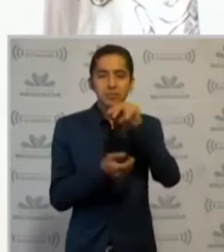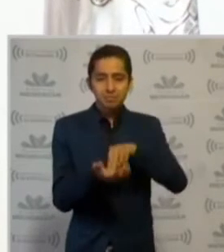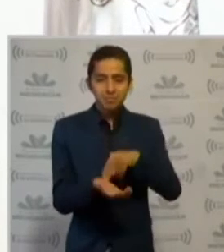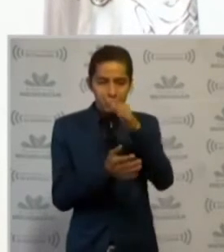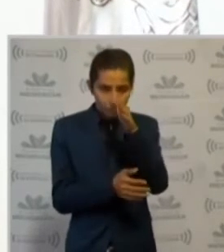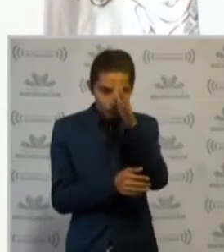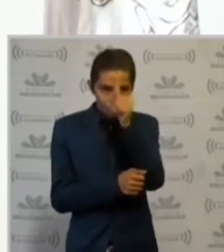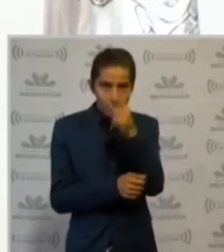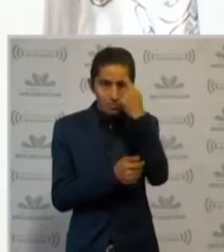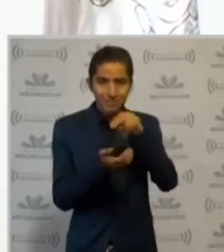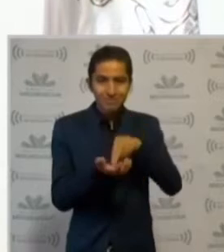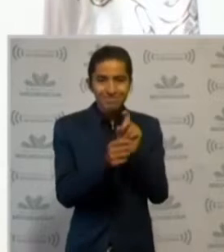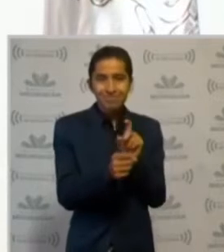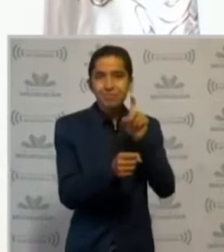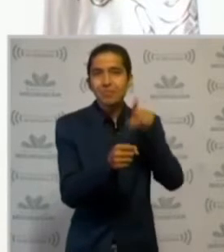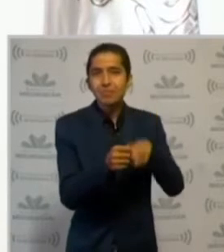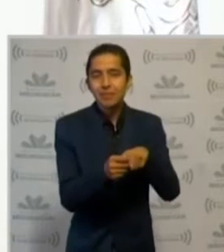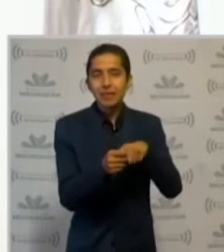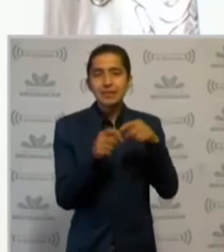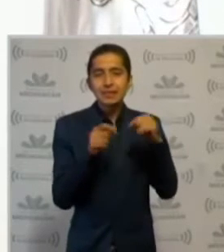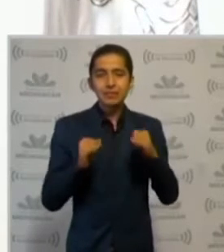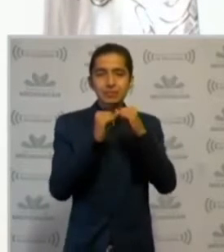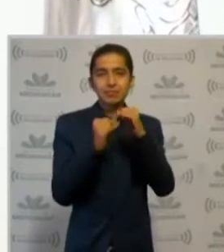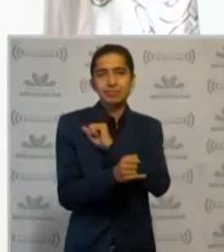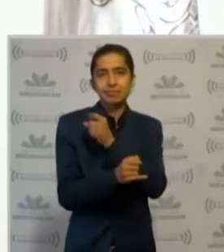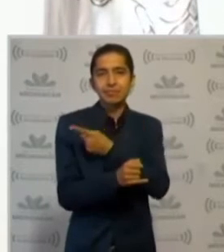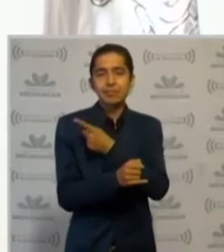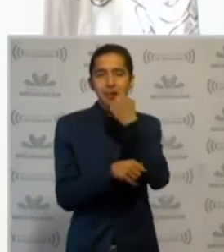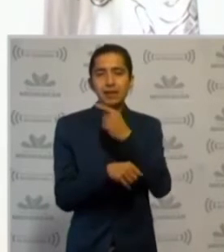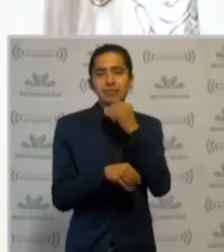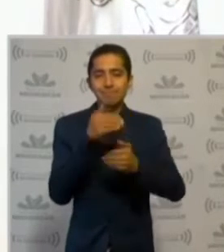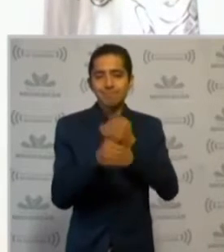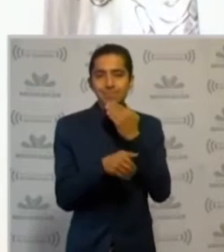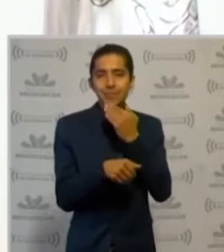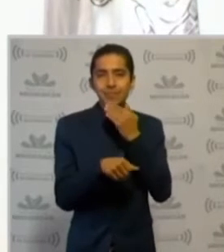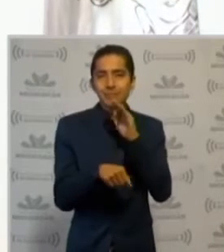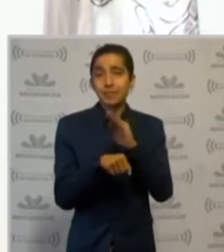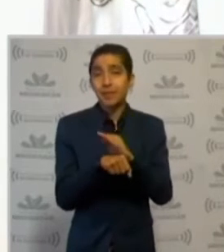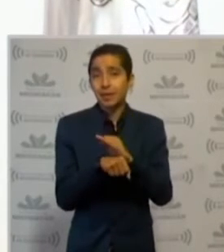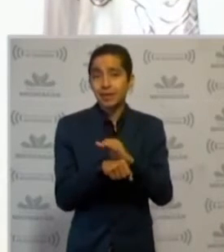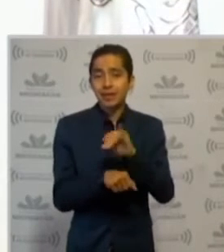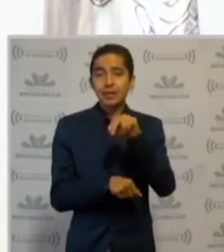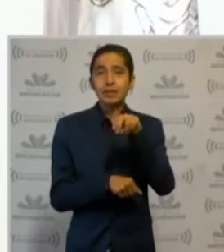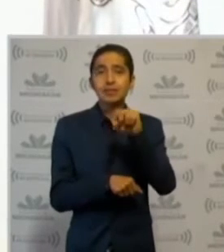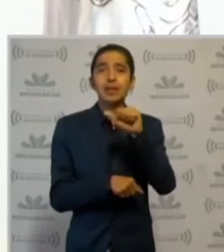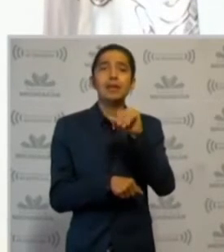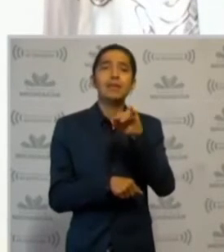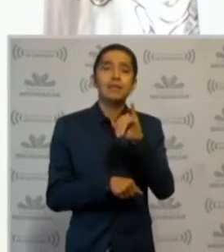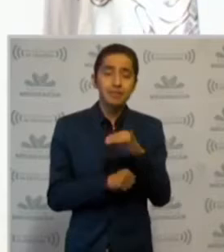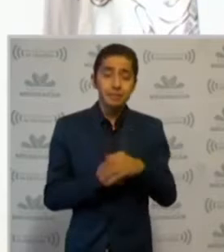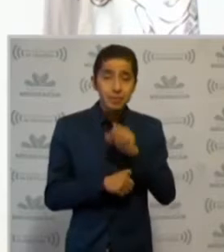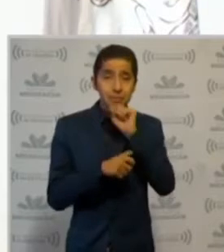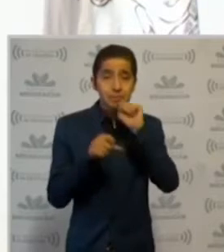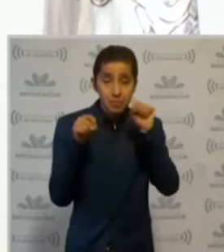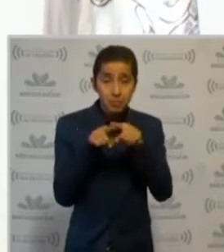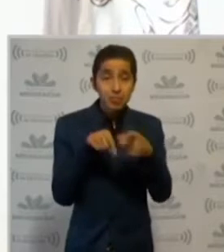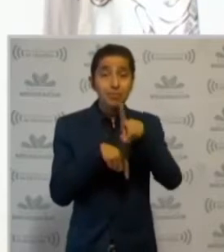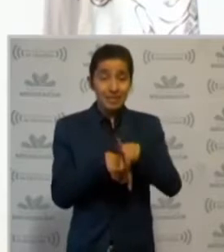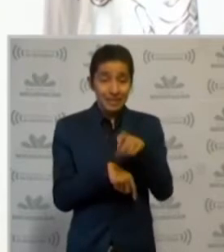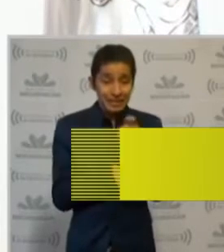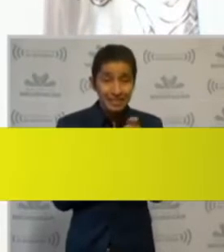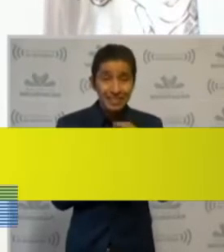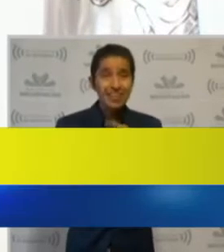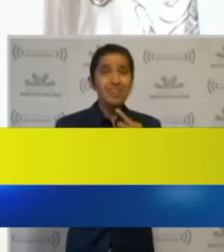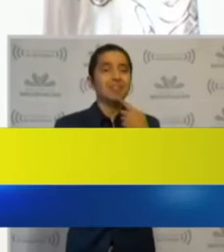incorporación al Instituto de Salud para el Bienestar, el Insabi. Ese mismo día, le manifesté